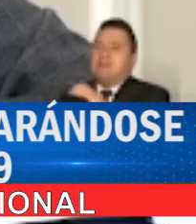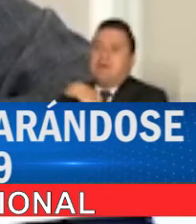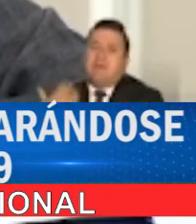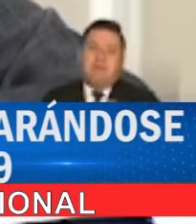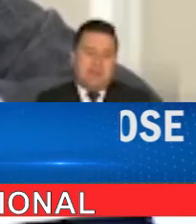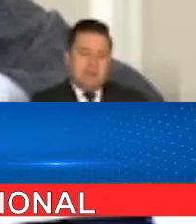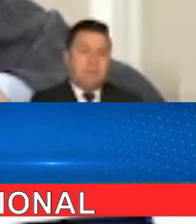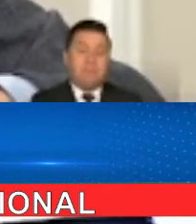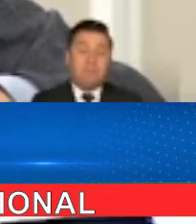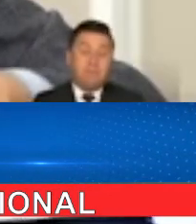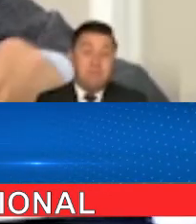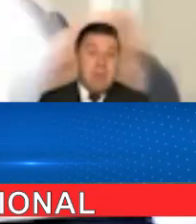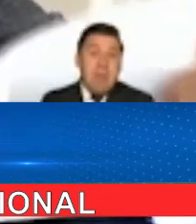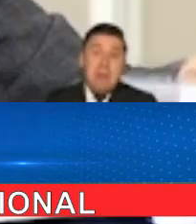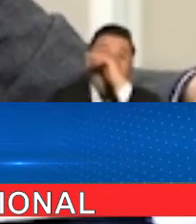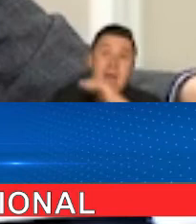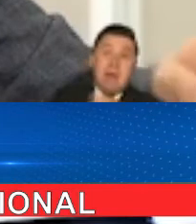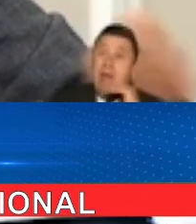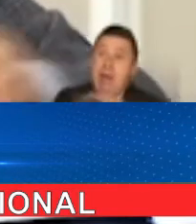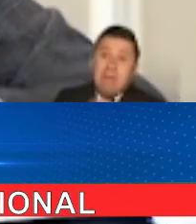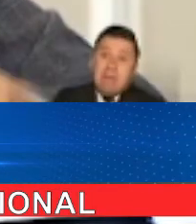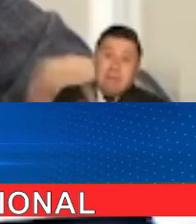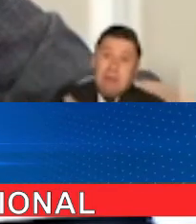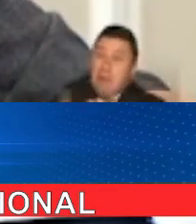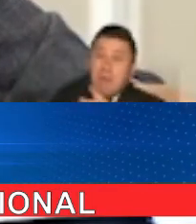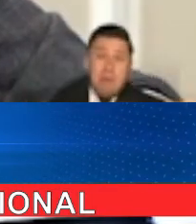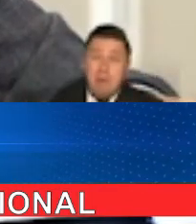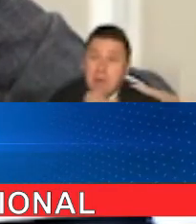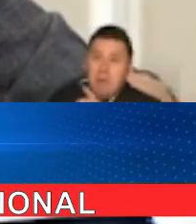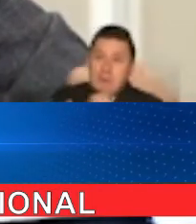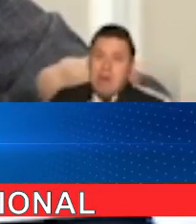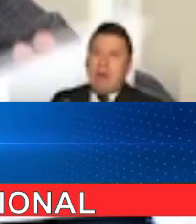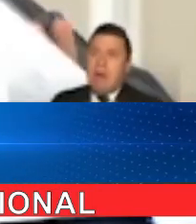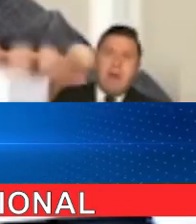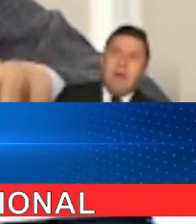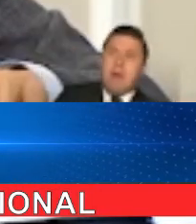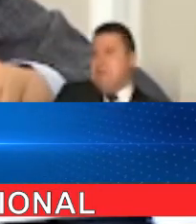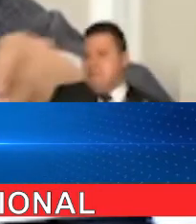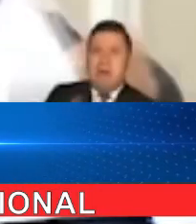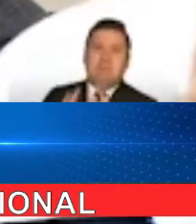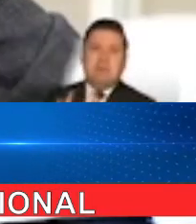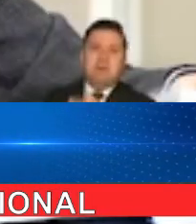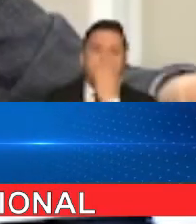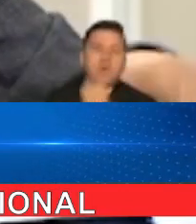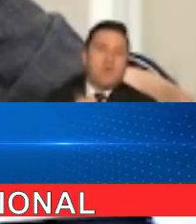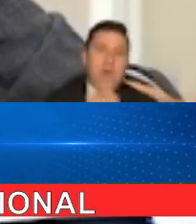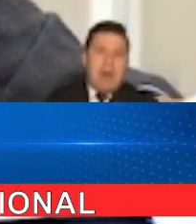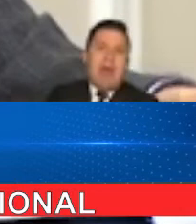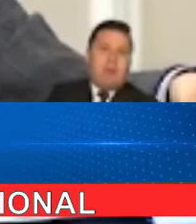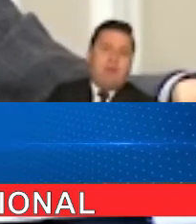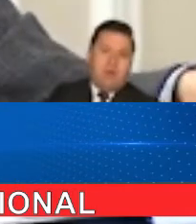pandemia. En las ciudades que tienen mayor afectación es donde estamos aportando el mayor número